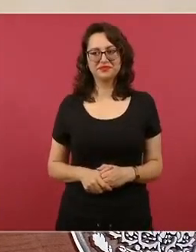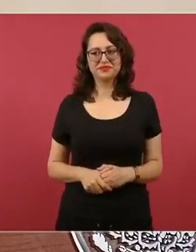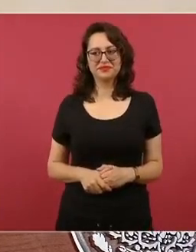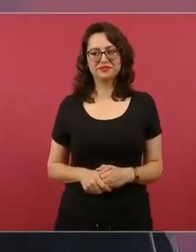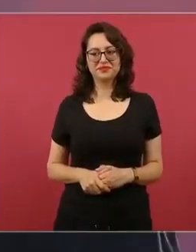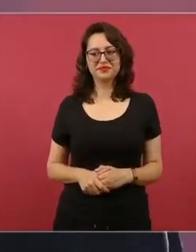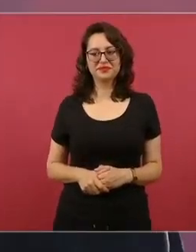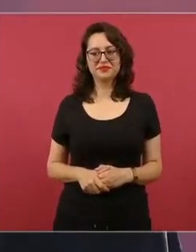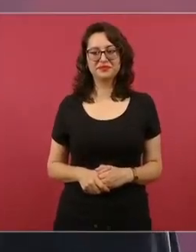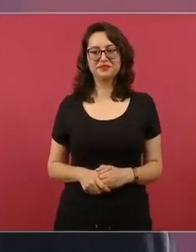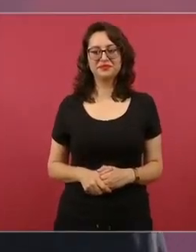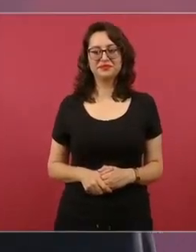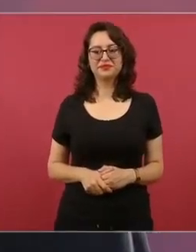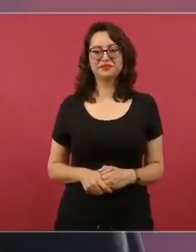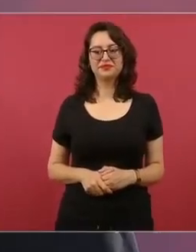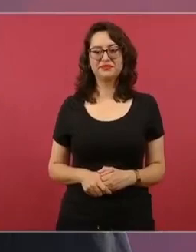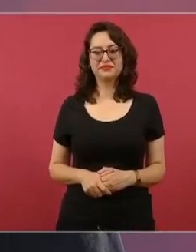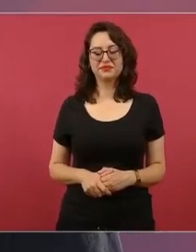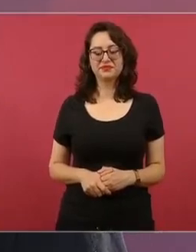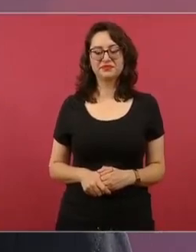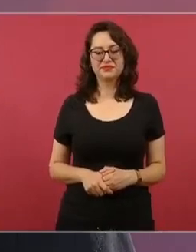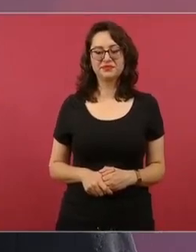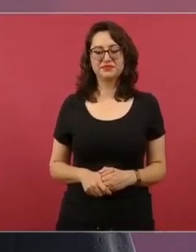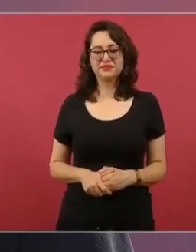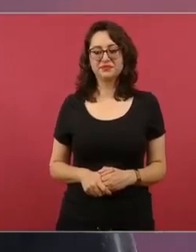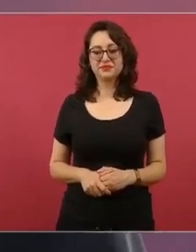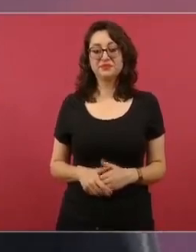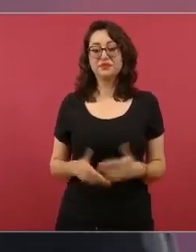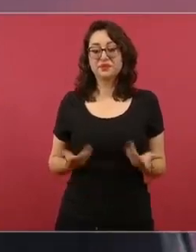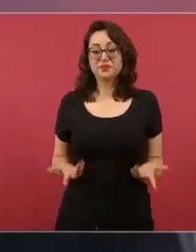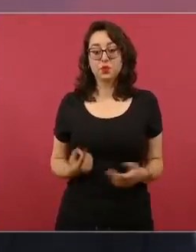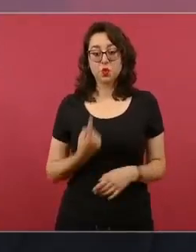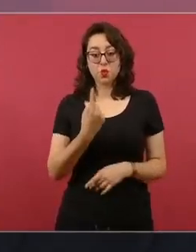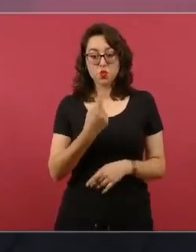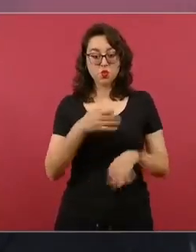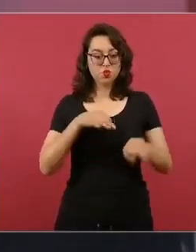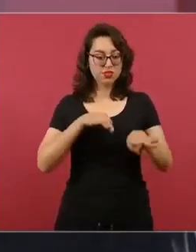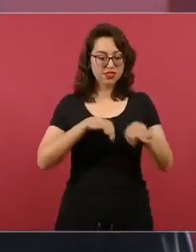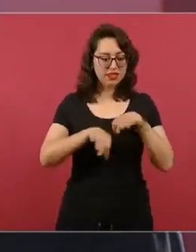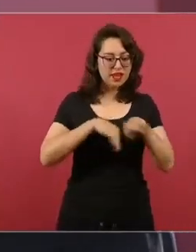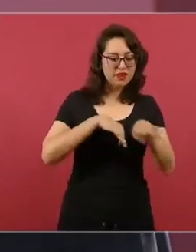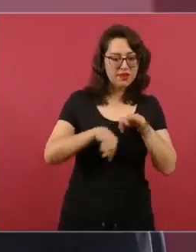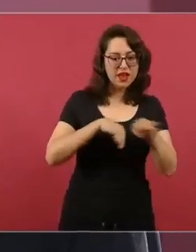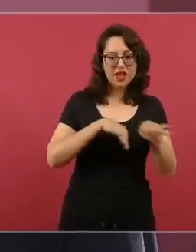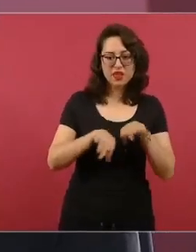hablando de no nada más de un obrero